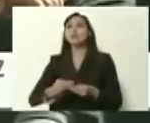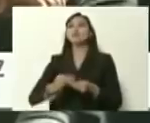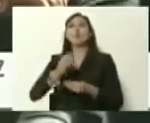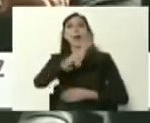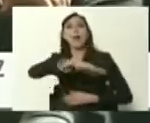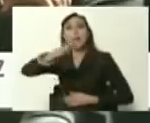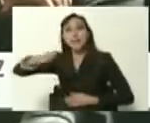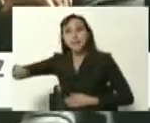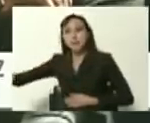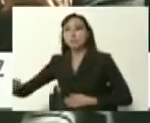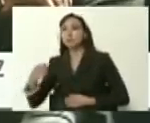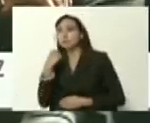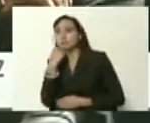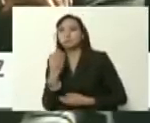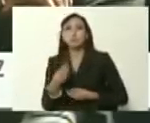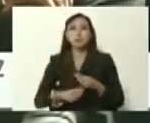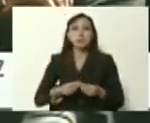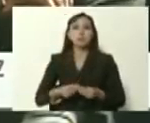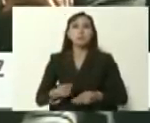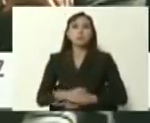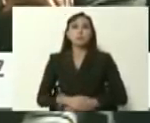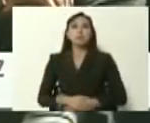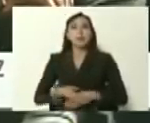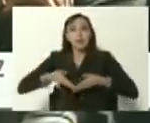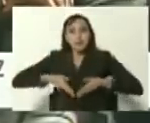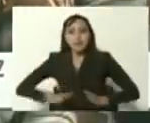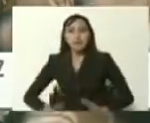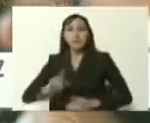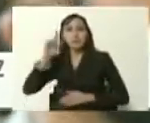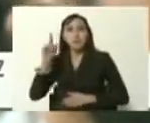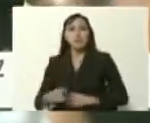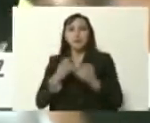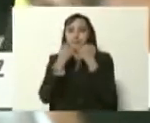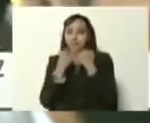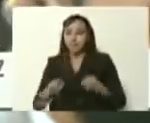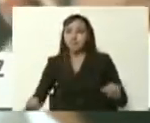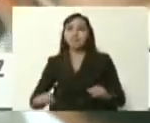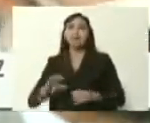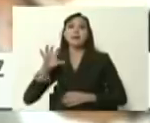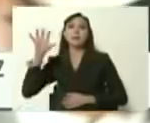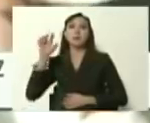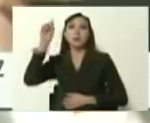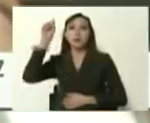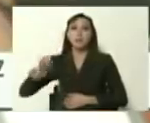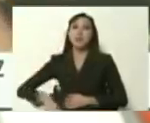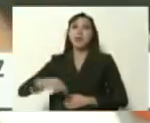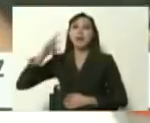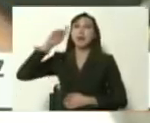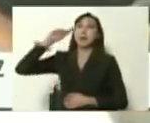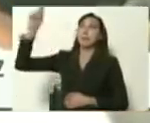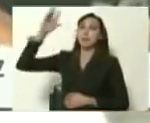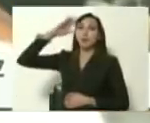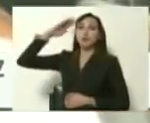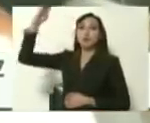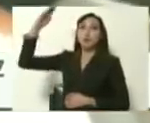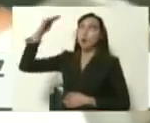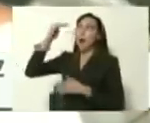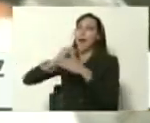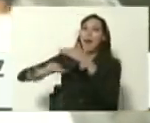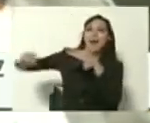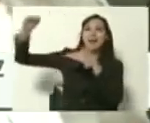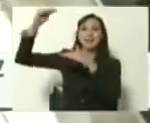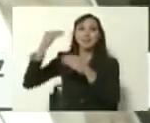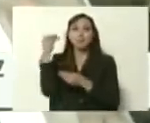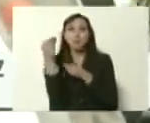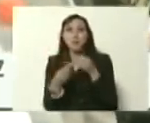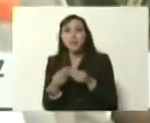base de la lucha independentista que le dio nacimiento a nuestra República. Queremos respetar al Dios Altísimo, el mismo que fue rememorado